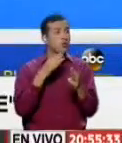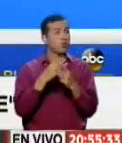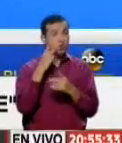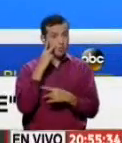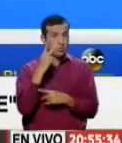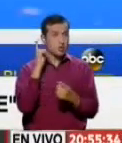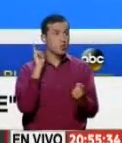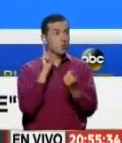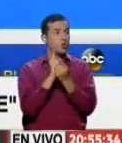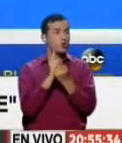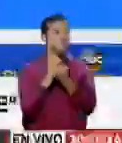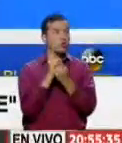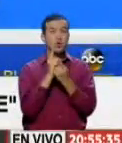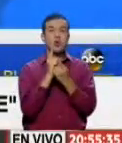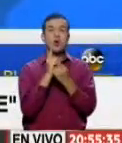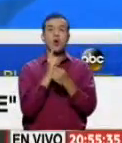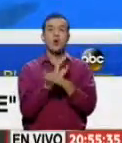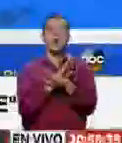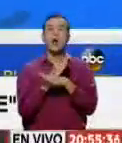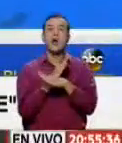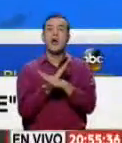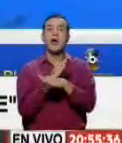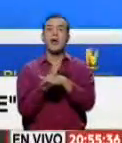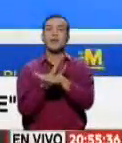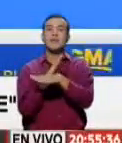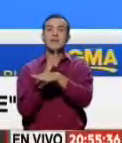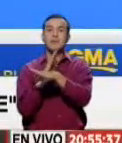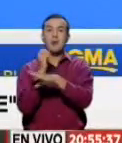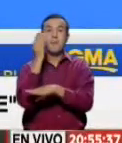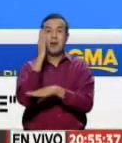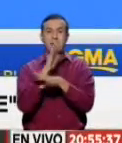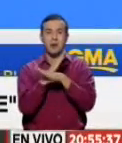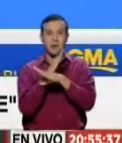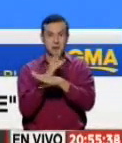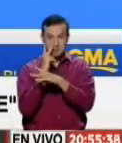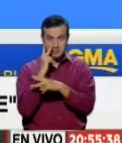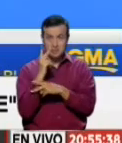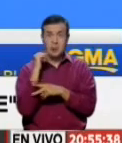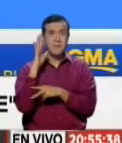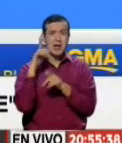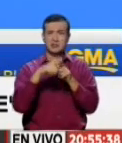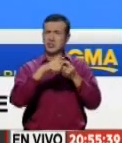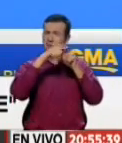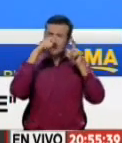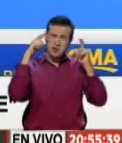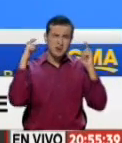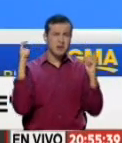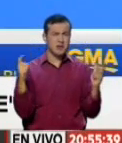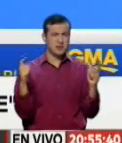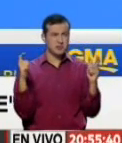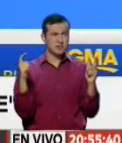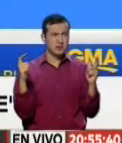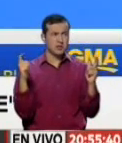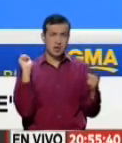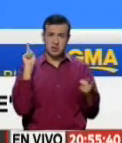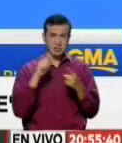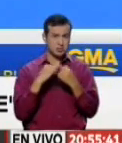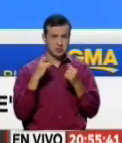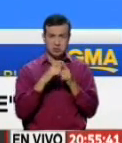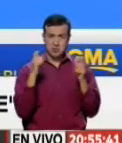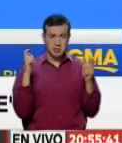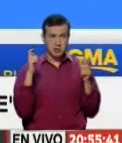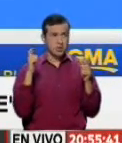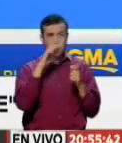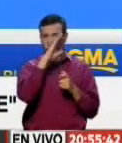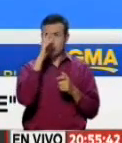tuvieron un encuentro con Deep Blue, una hembra de tiburón blanco considerada como la más grande de su especie de la que se tenga registro y que no